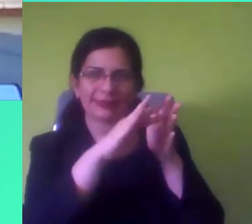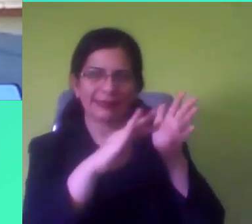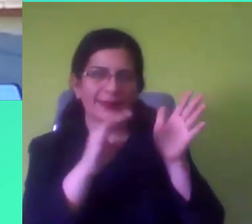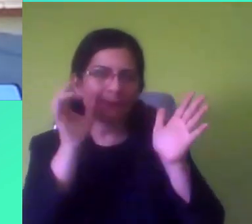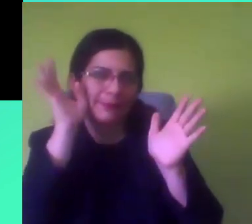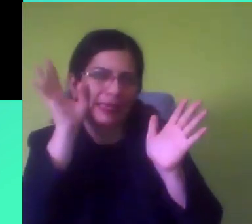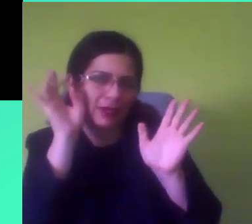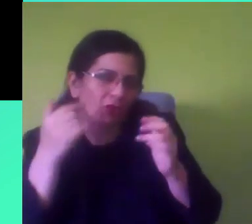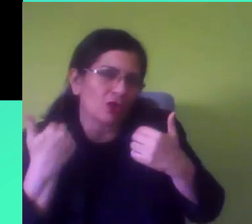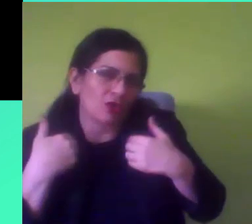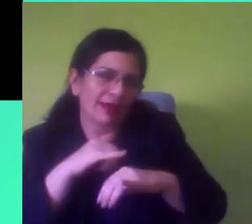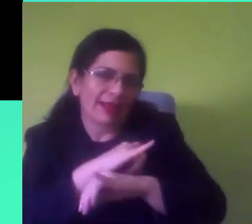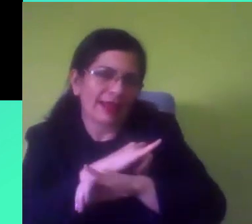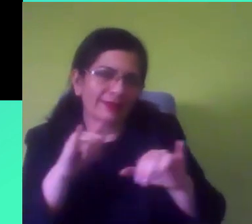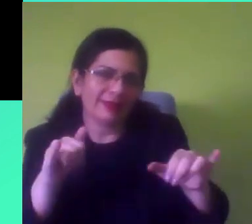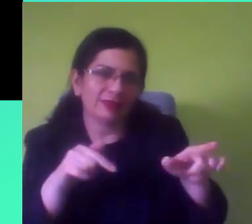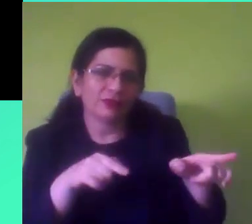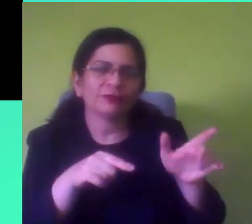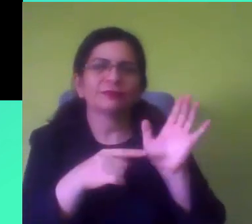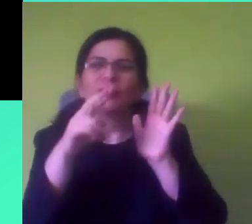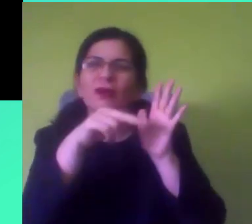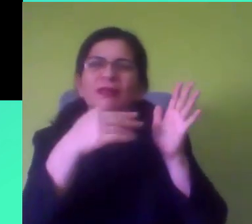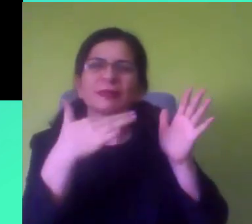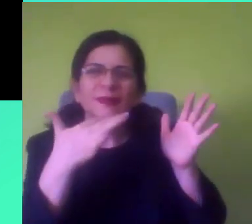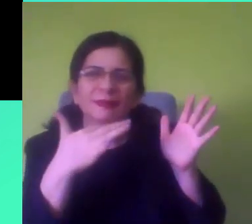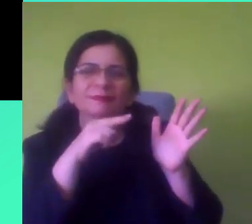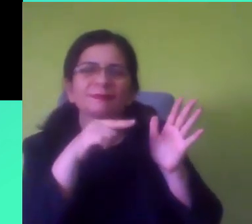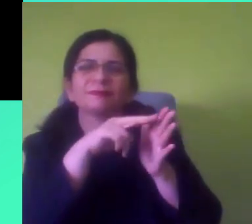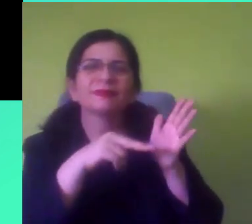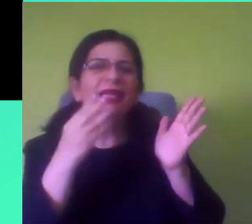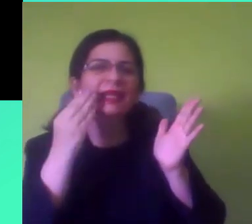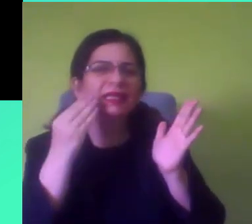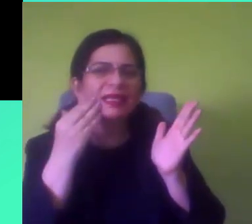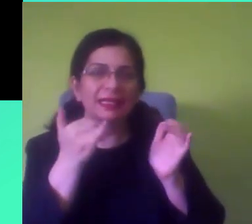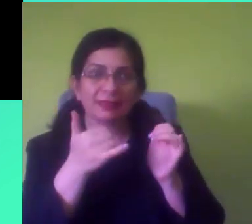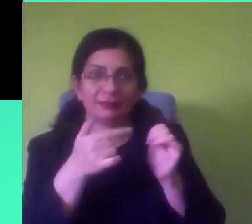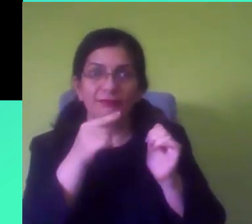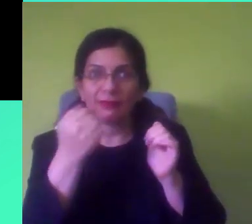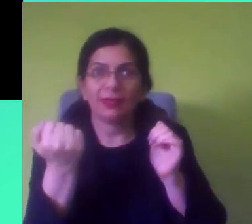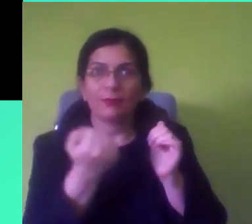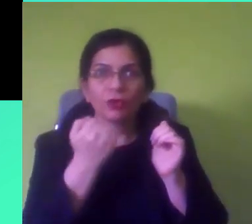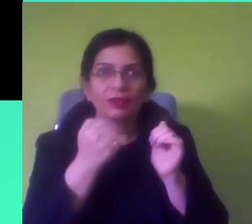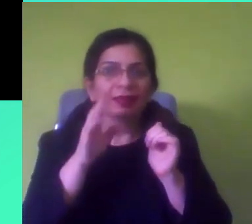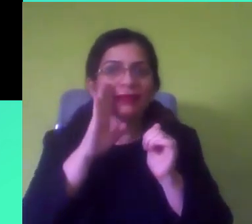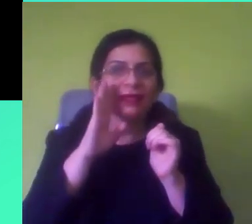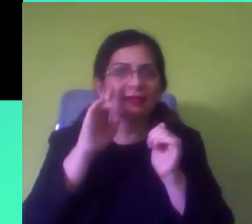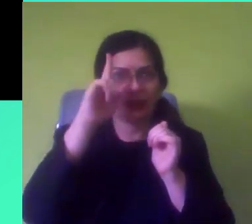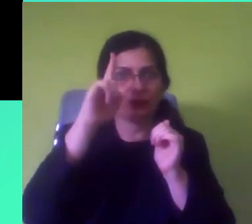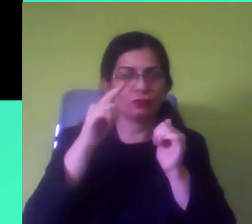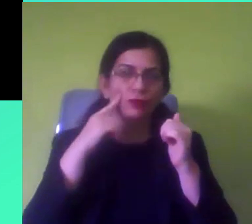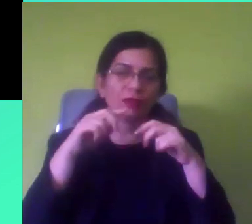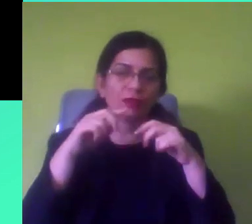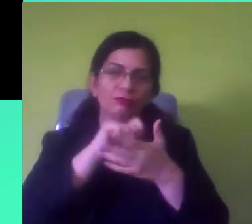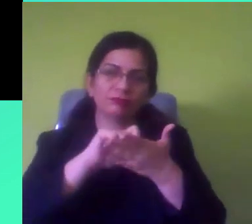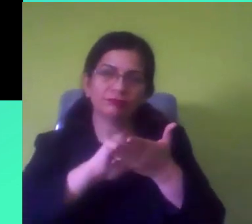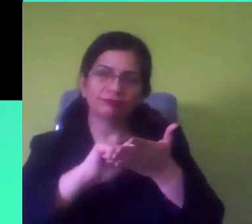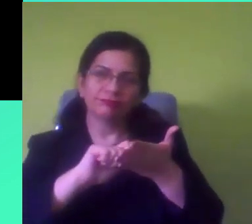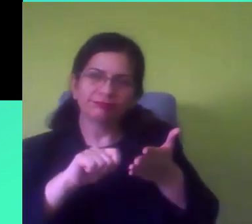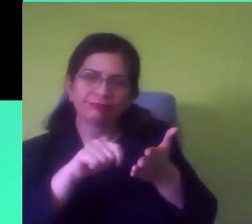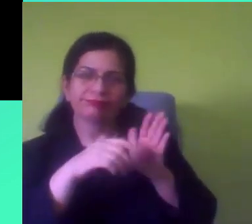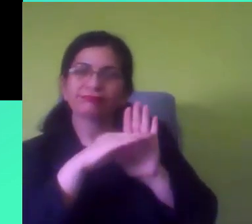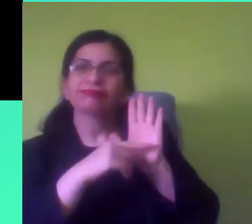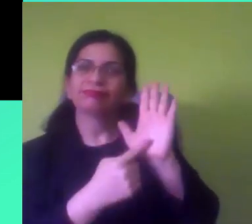del último reporte especial del IPCC, de las Naciones Unidas, que